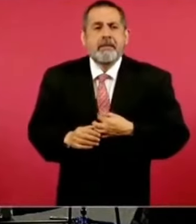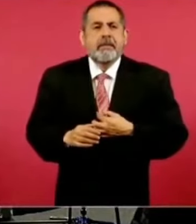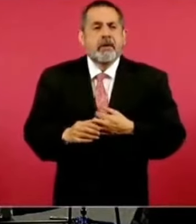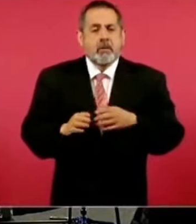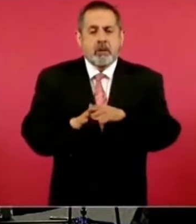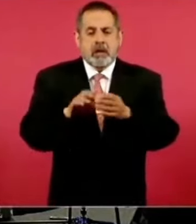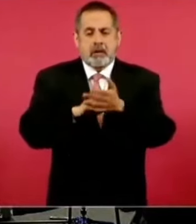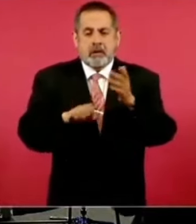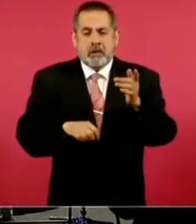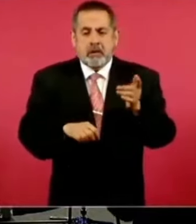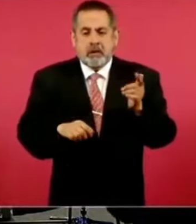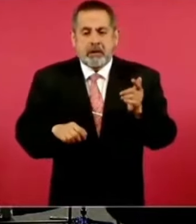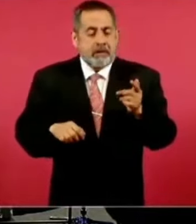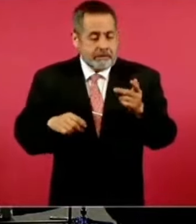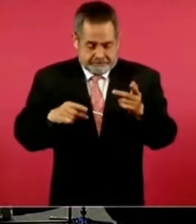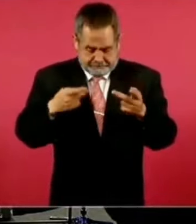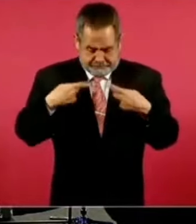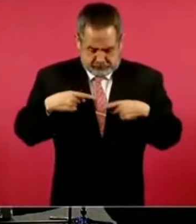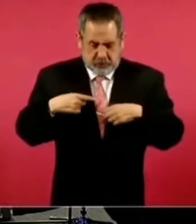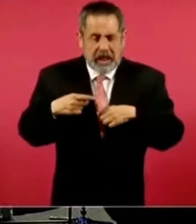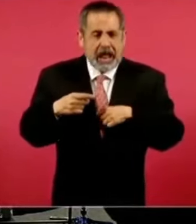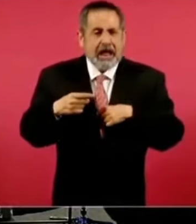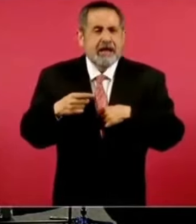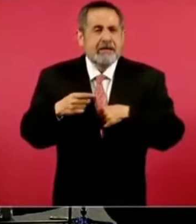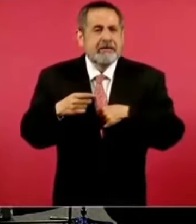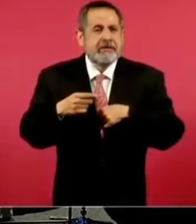termina su vida